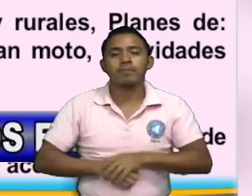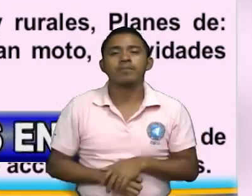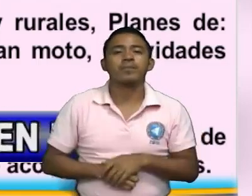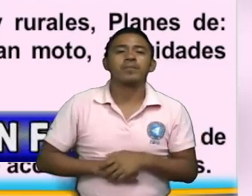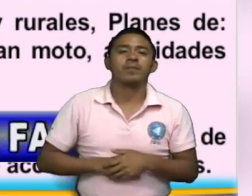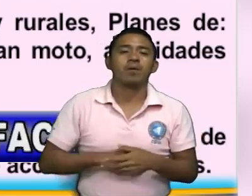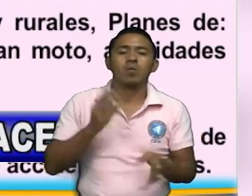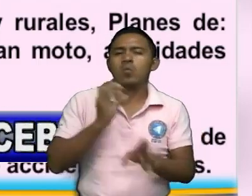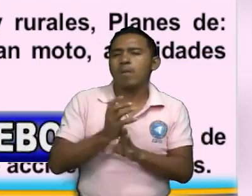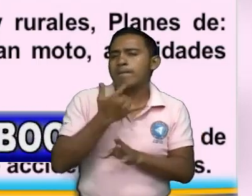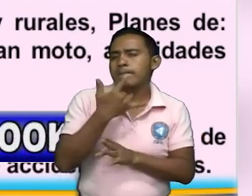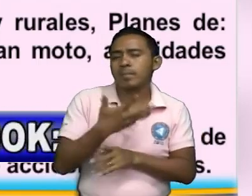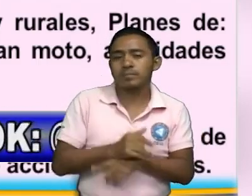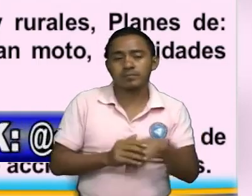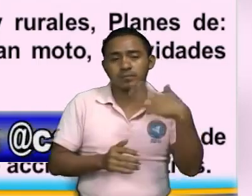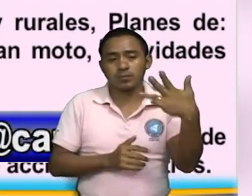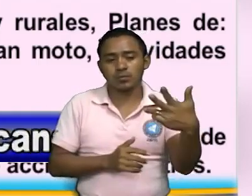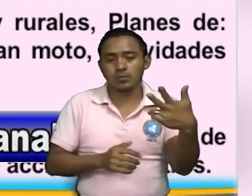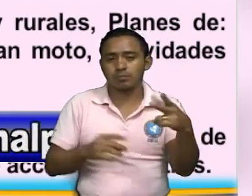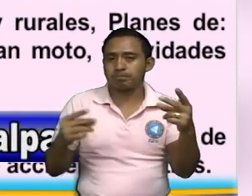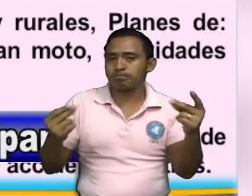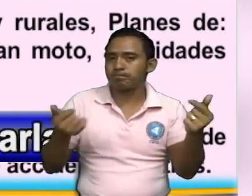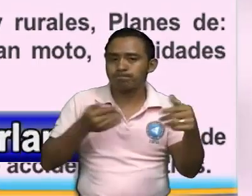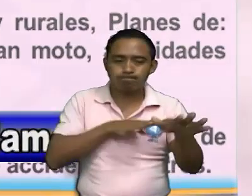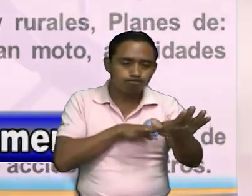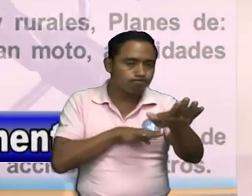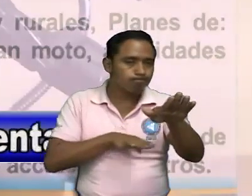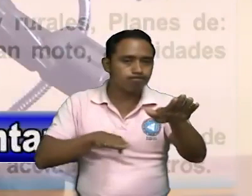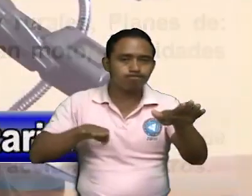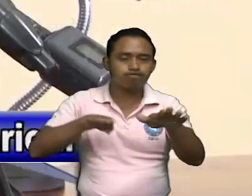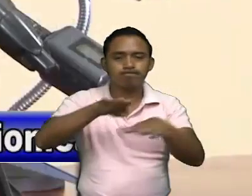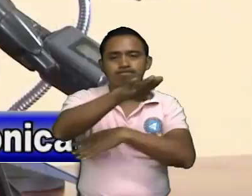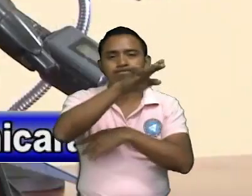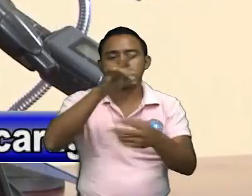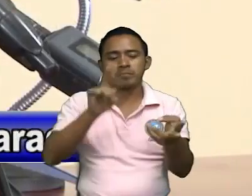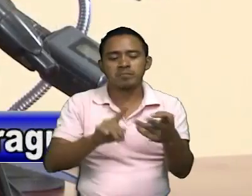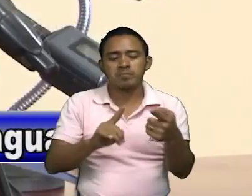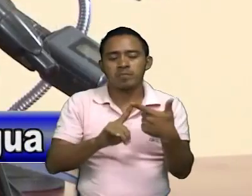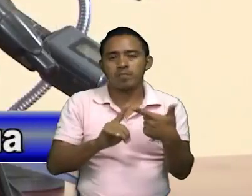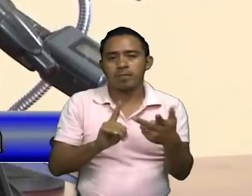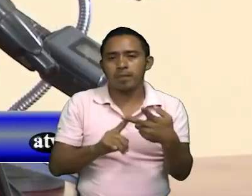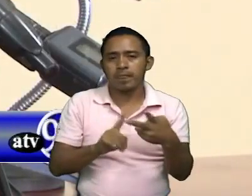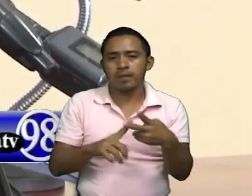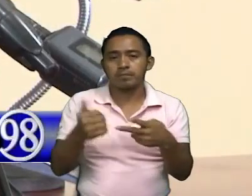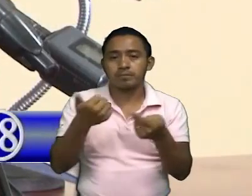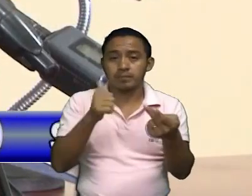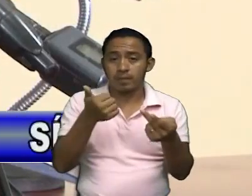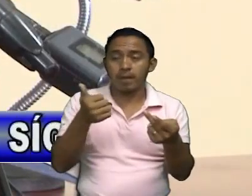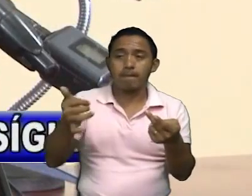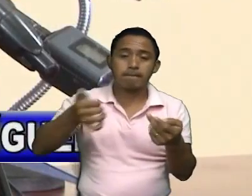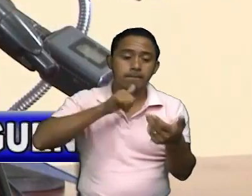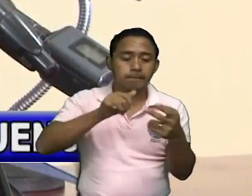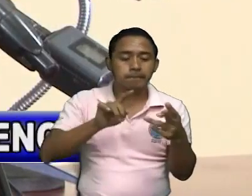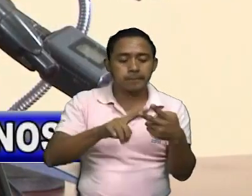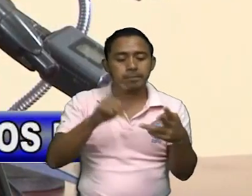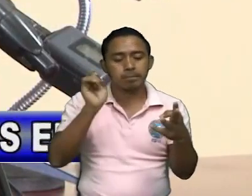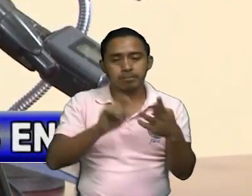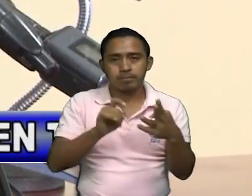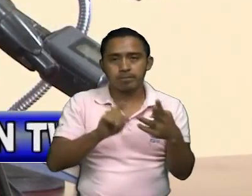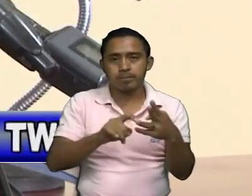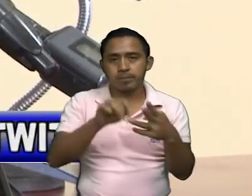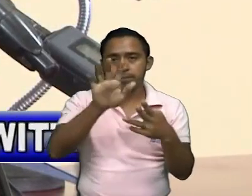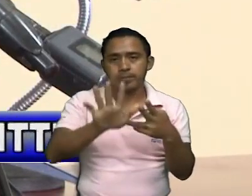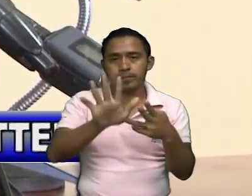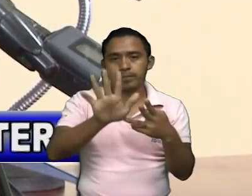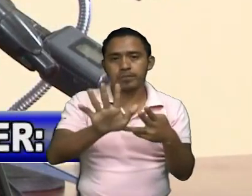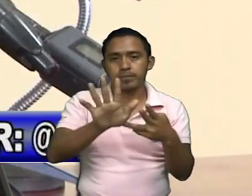causas, 8 por exceso de velocidad, 6 por estado de ebriedad y